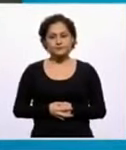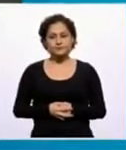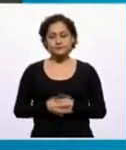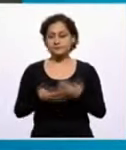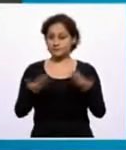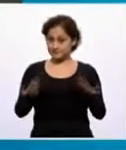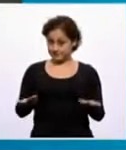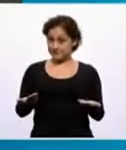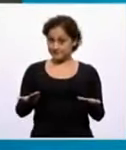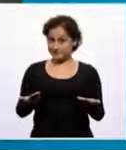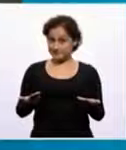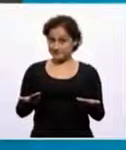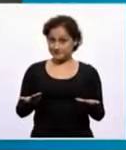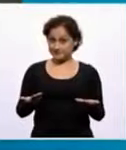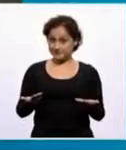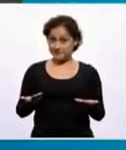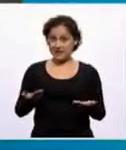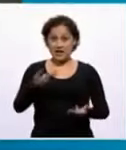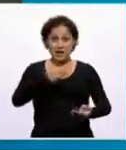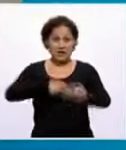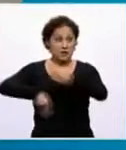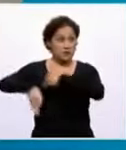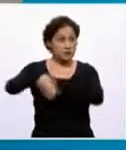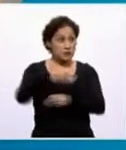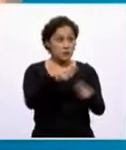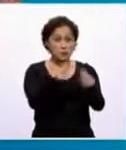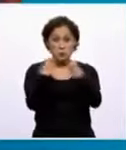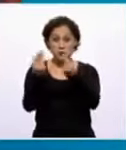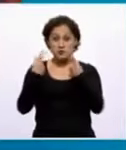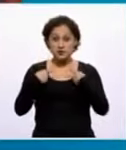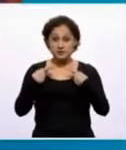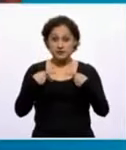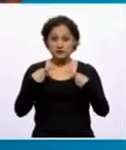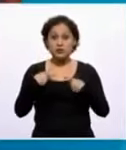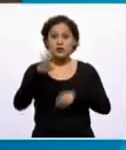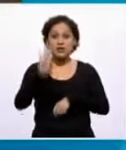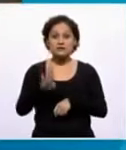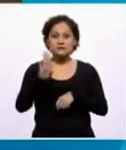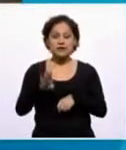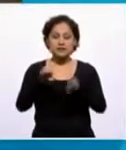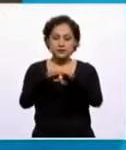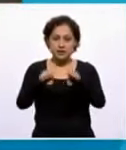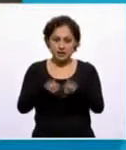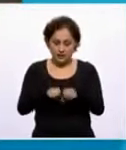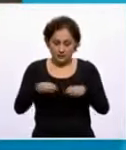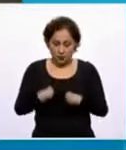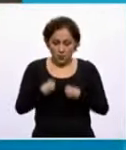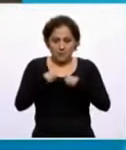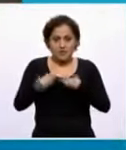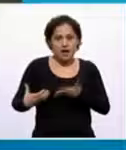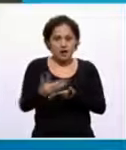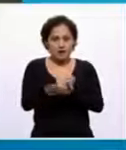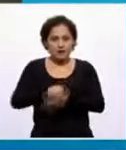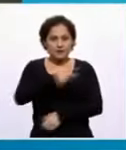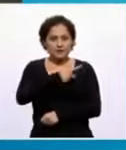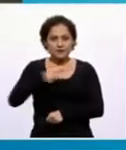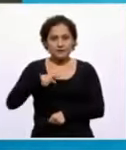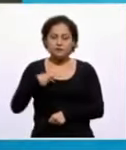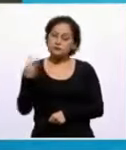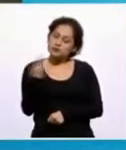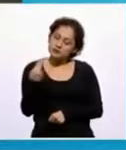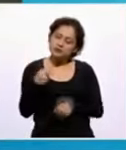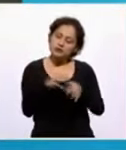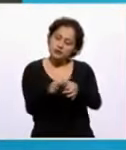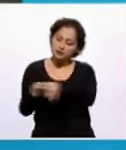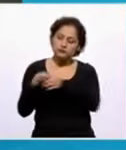Ahora, somos muchos los que estamos jugando el partido más difícil de nuestras vidas y necesitamos de un equipo para remontar.